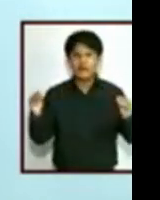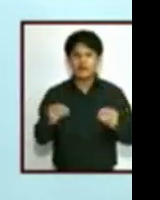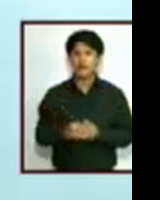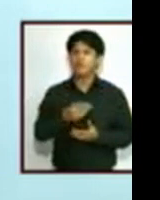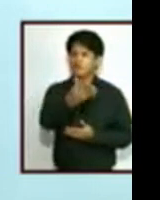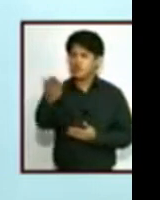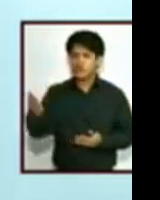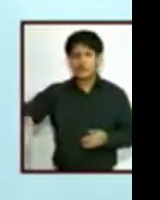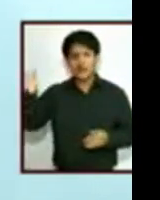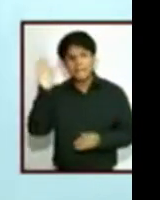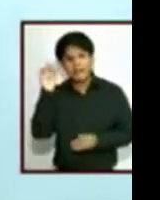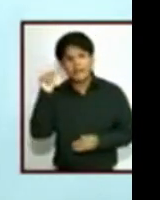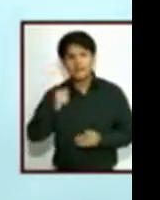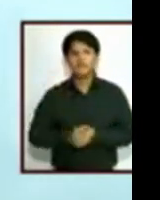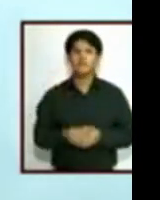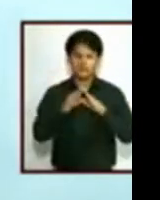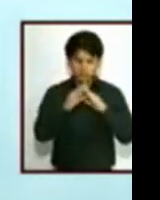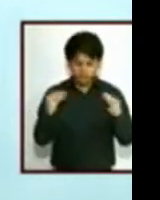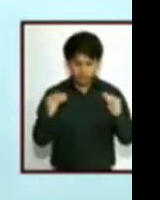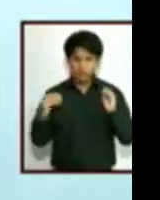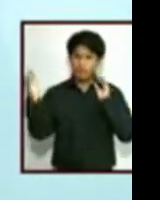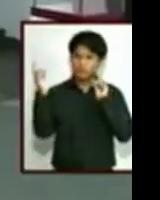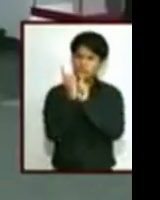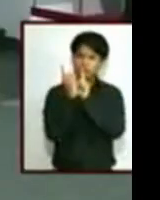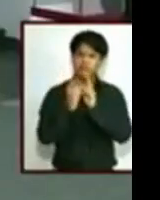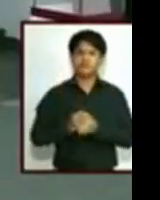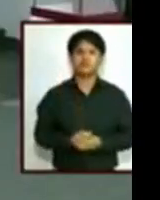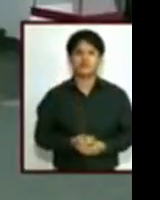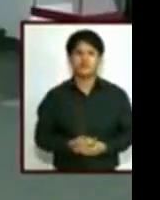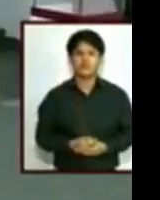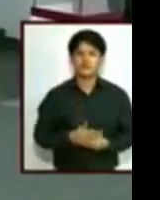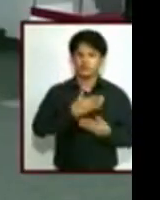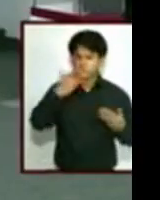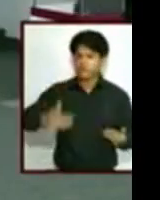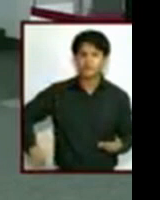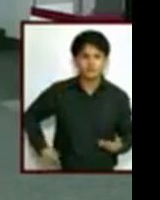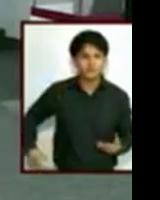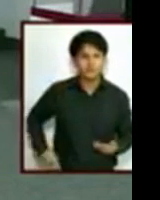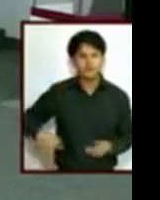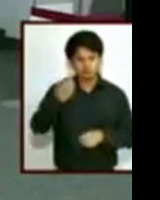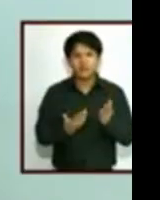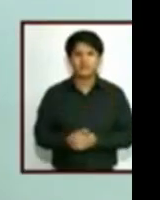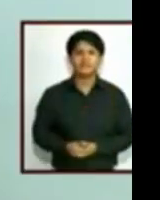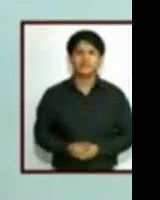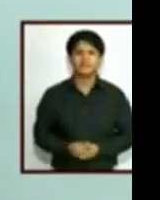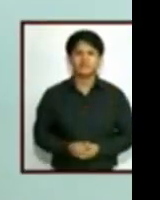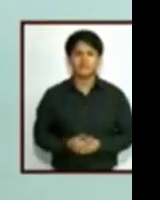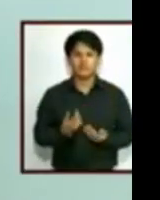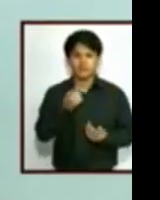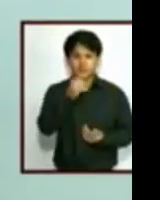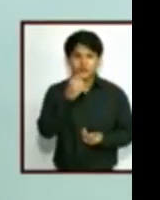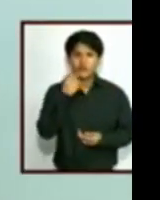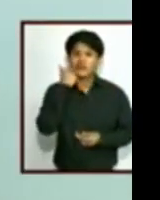su despedida y de cerrar este encuentro entre los candidatos al gobierno del estado de Tabasco.